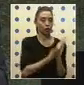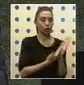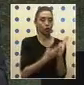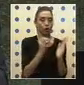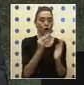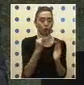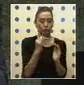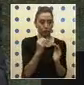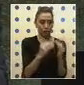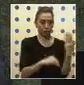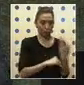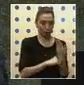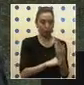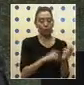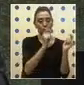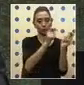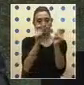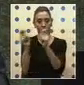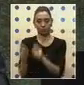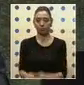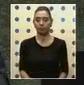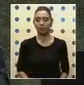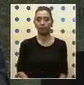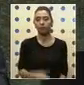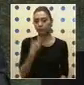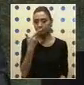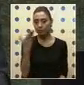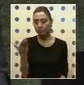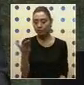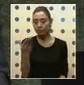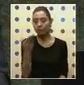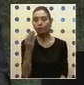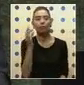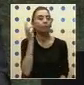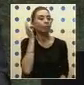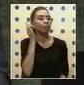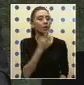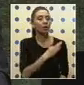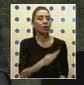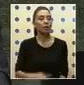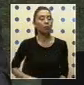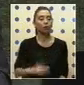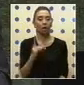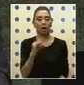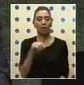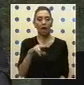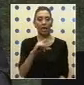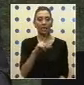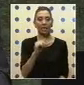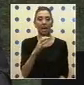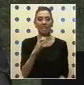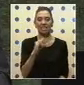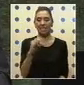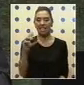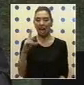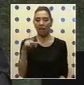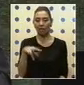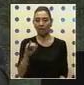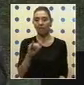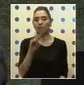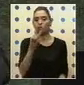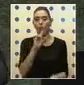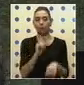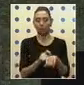que usted ha solicitado. Tiene la palabra la diputada Daniela Cicardini por dos minutos.